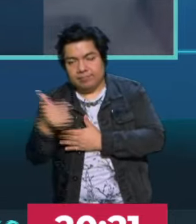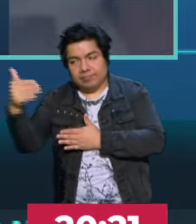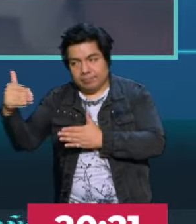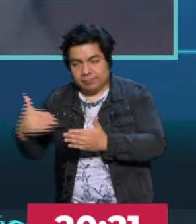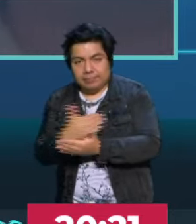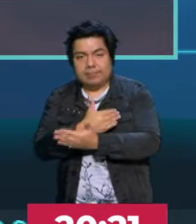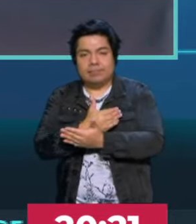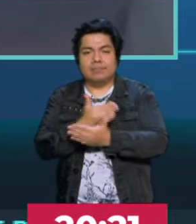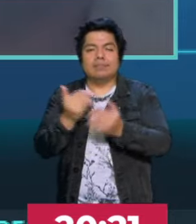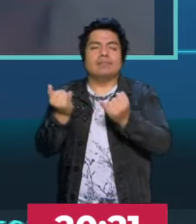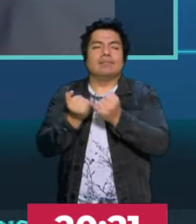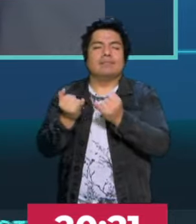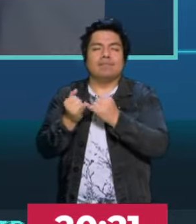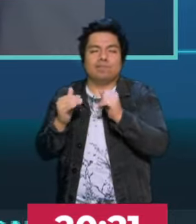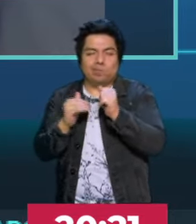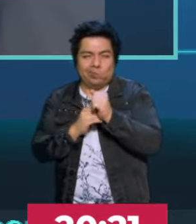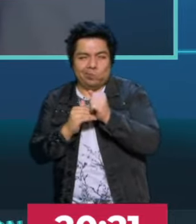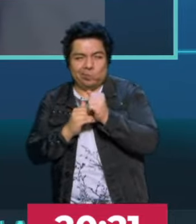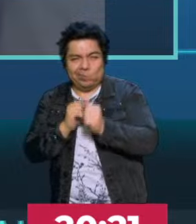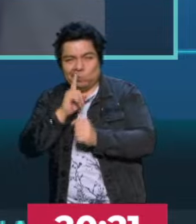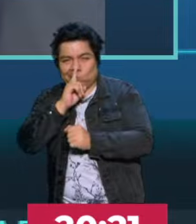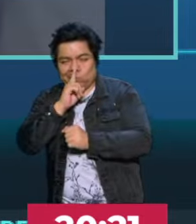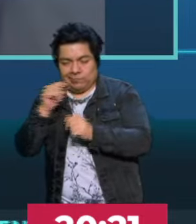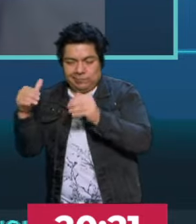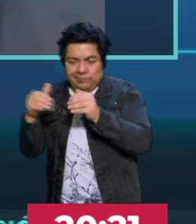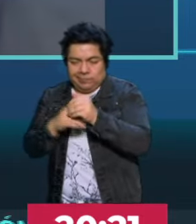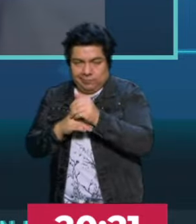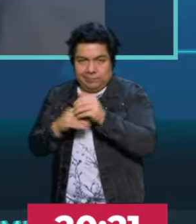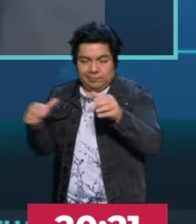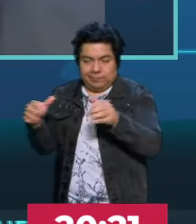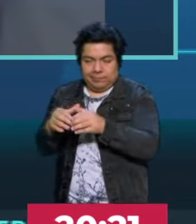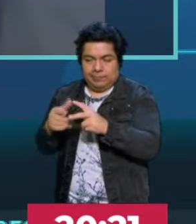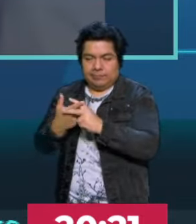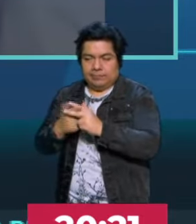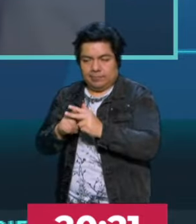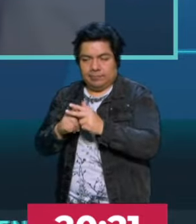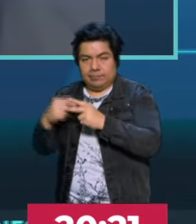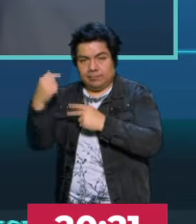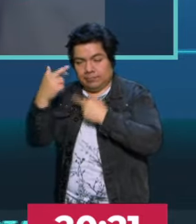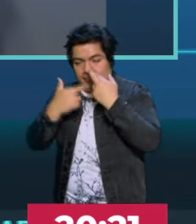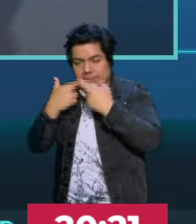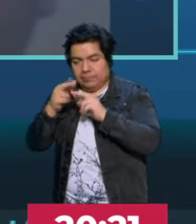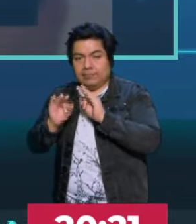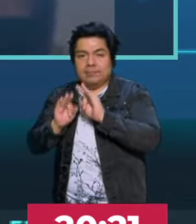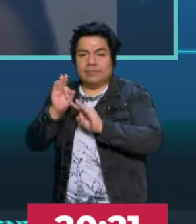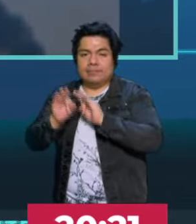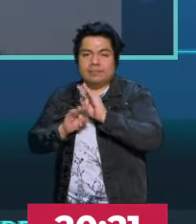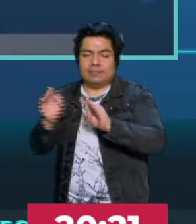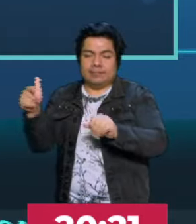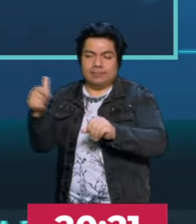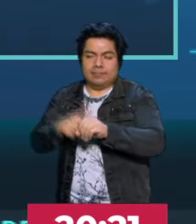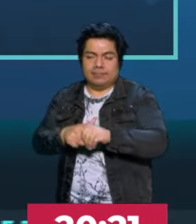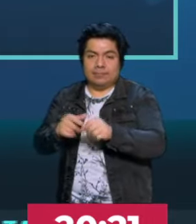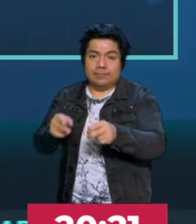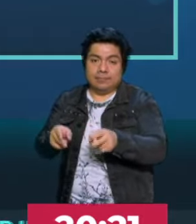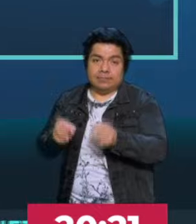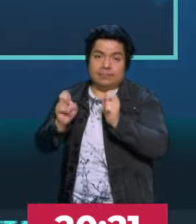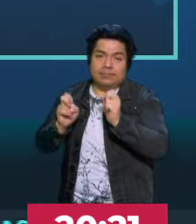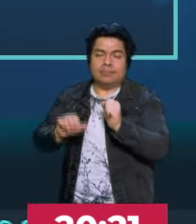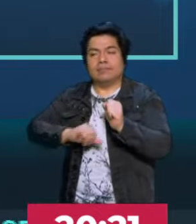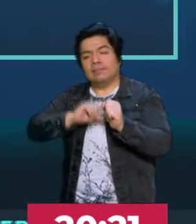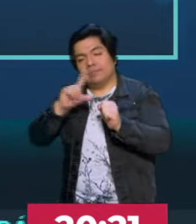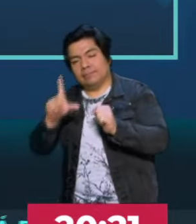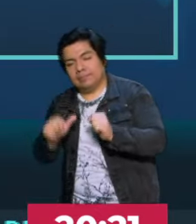ser para disfrazar el origen de este producto. Es decir, que se puede tratar también de combustible que fue robado y después